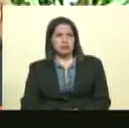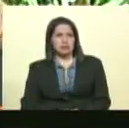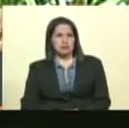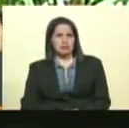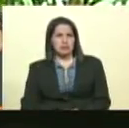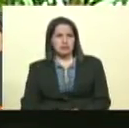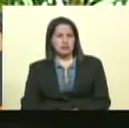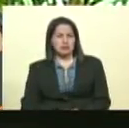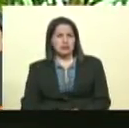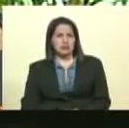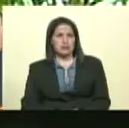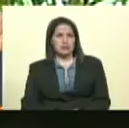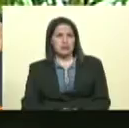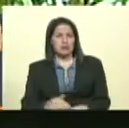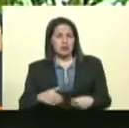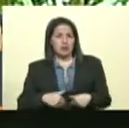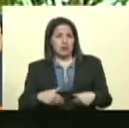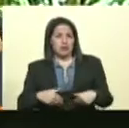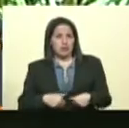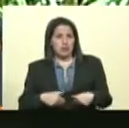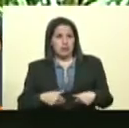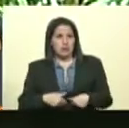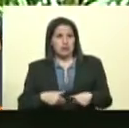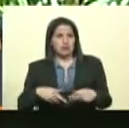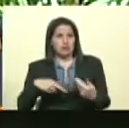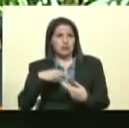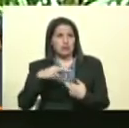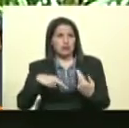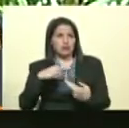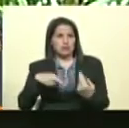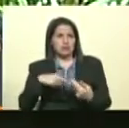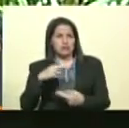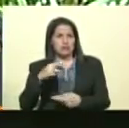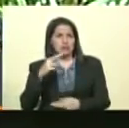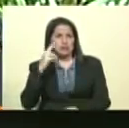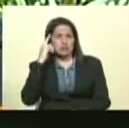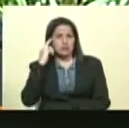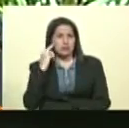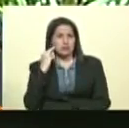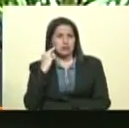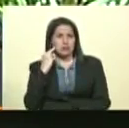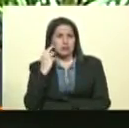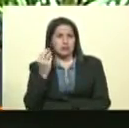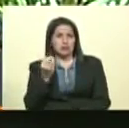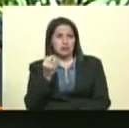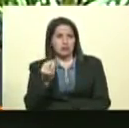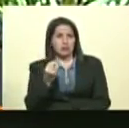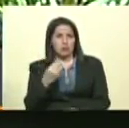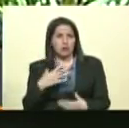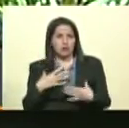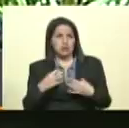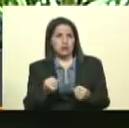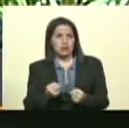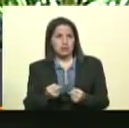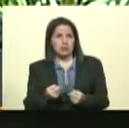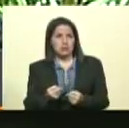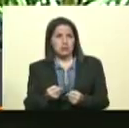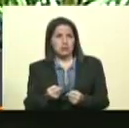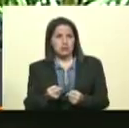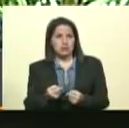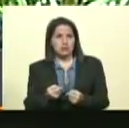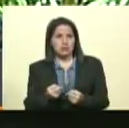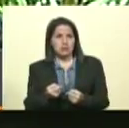la Revolución Bolivariana, permanente esfuerzo por la garantía y protección de los derechos en salud precisamente,